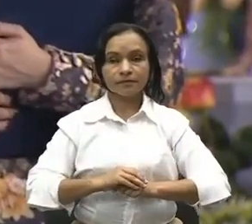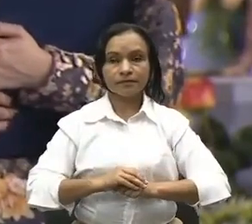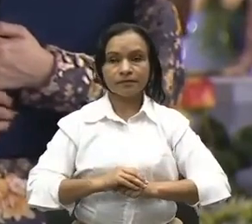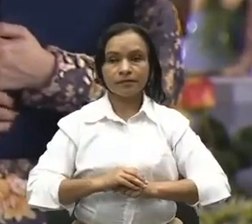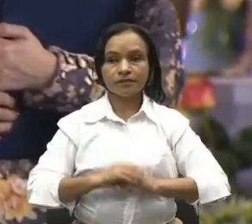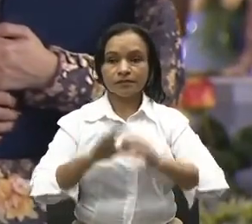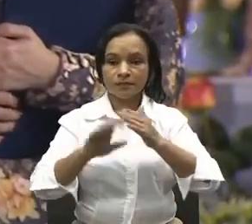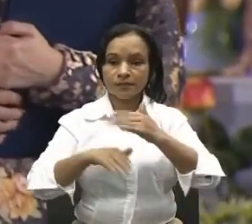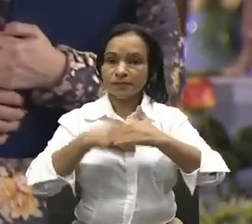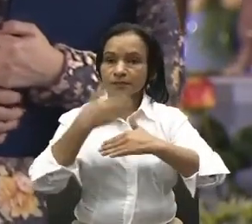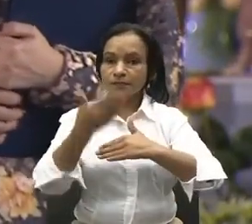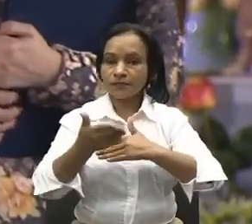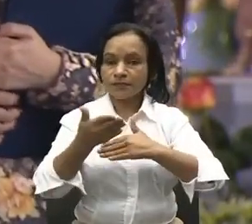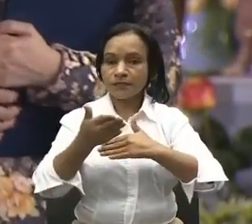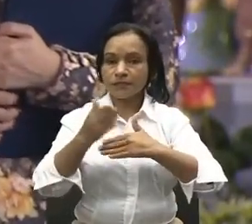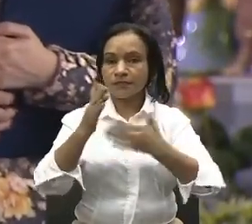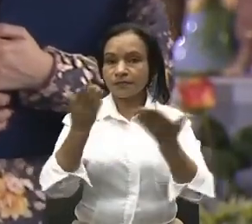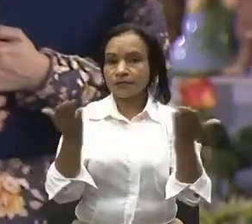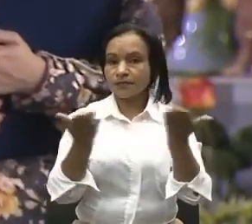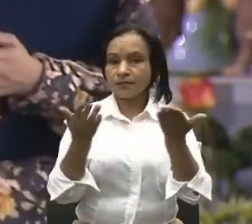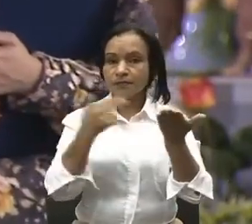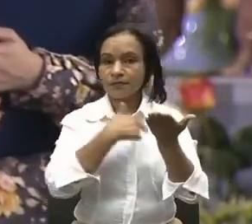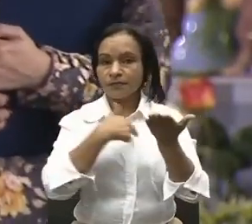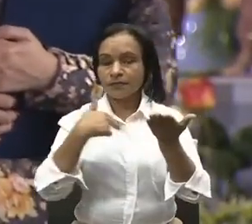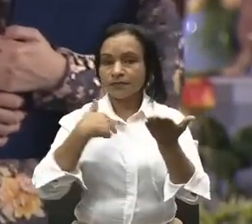Pero luego llegó el 90.